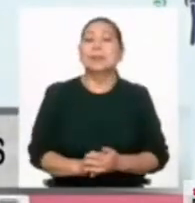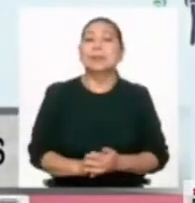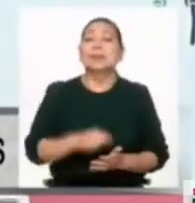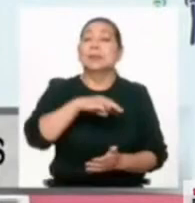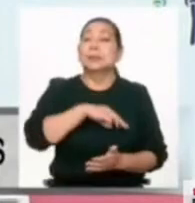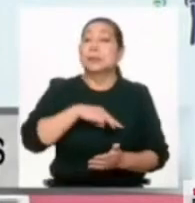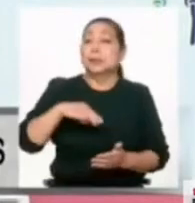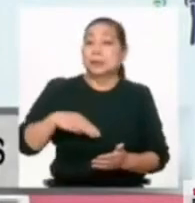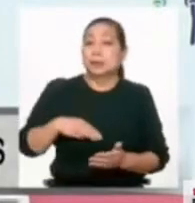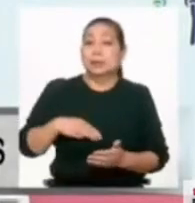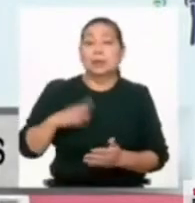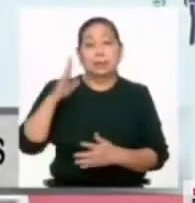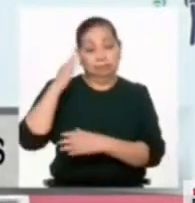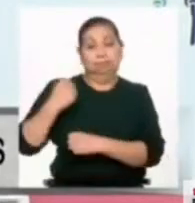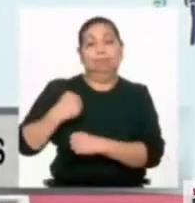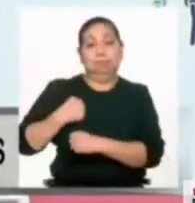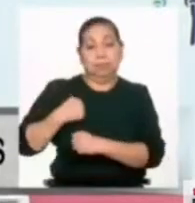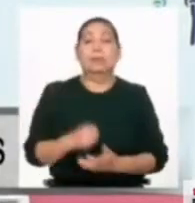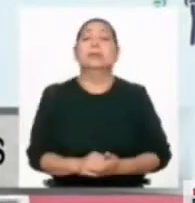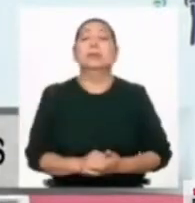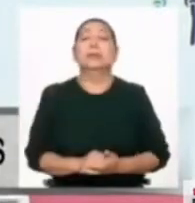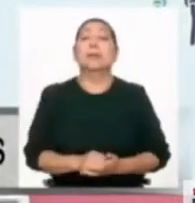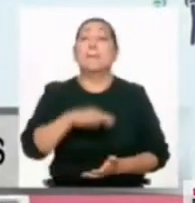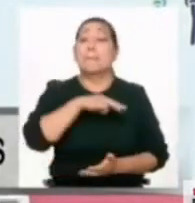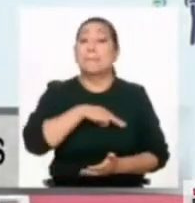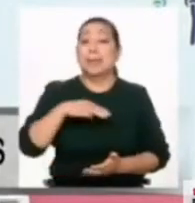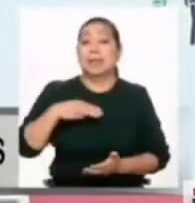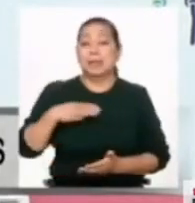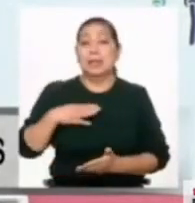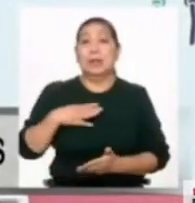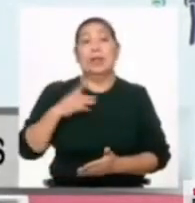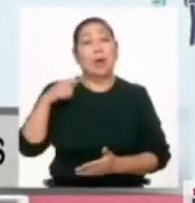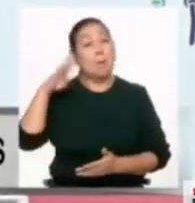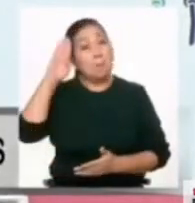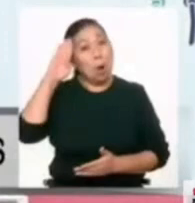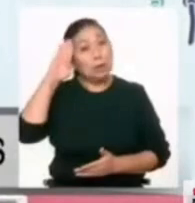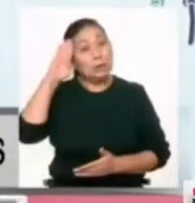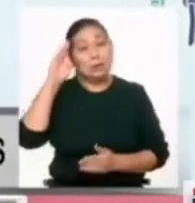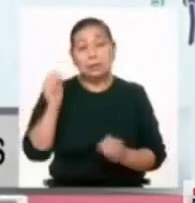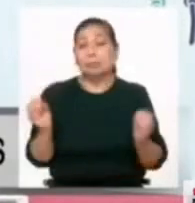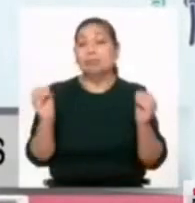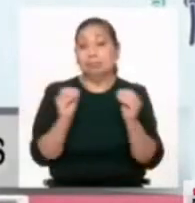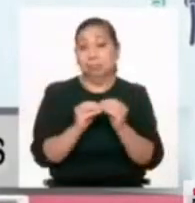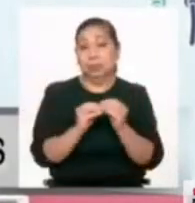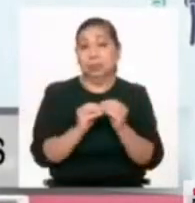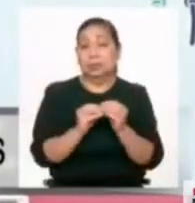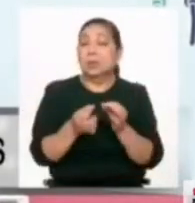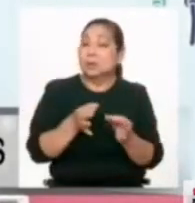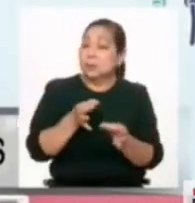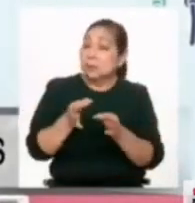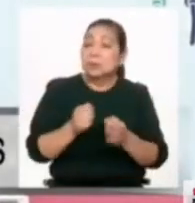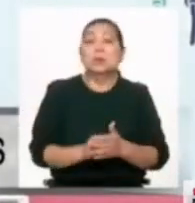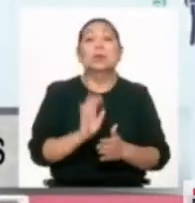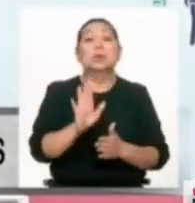el ministro de Defensa y el ministro del Interior van a